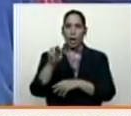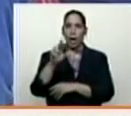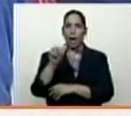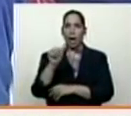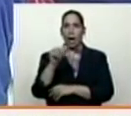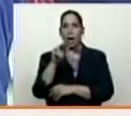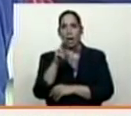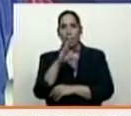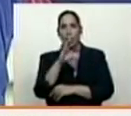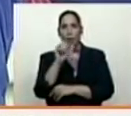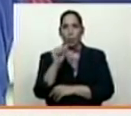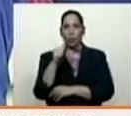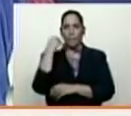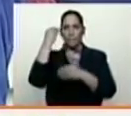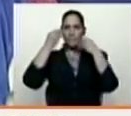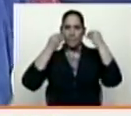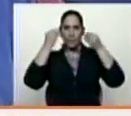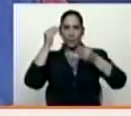patria grande,